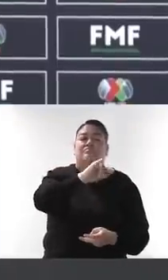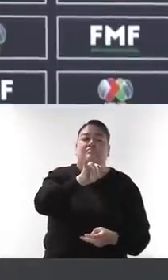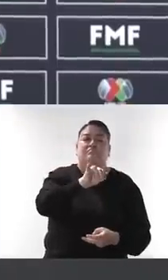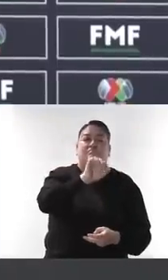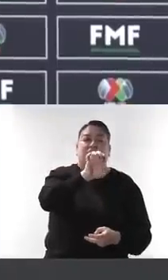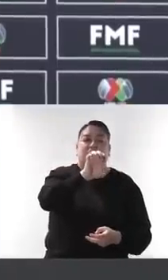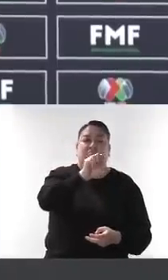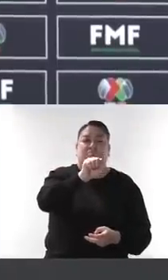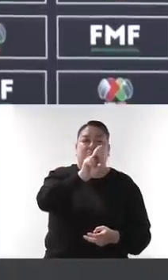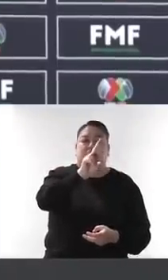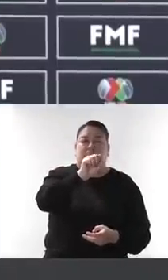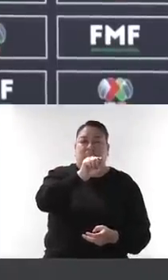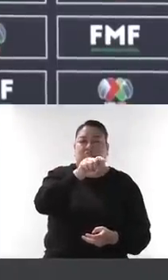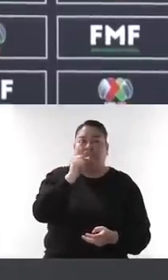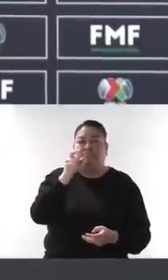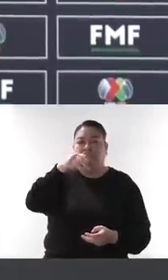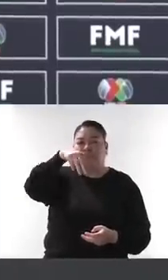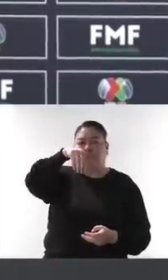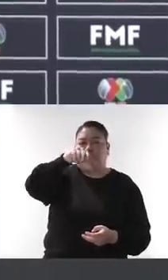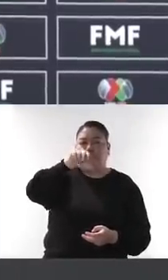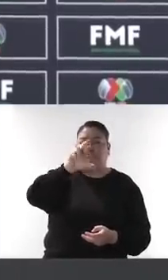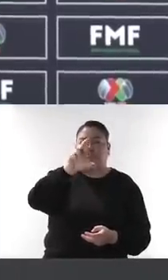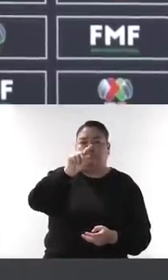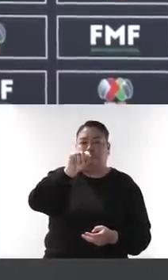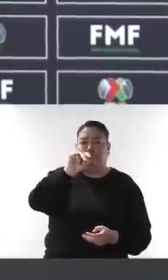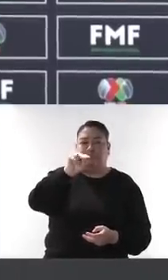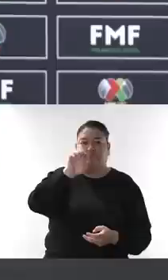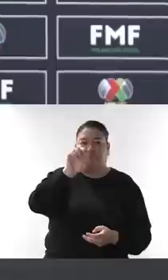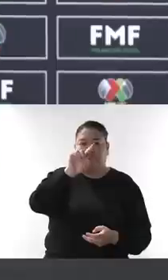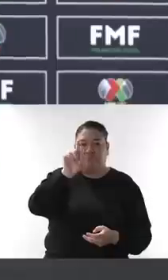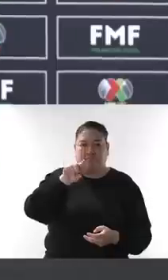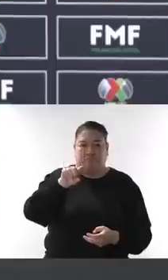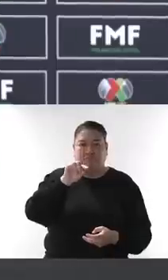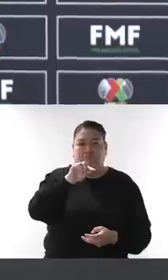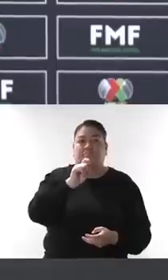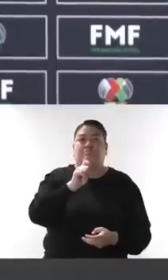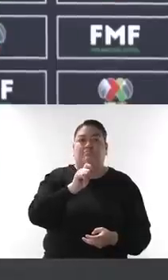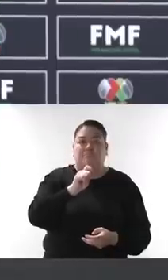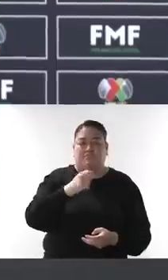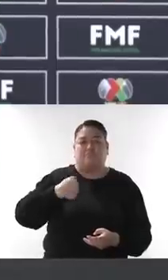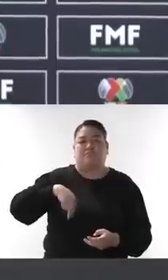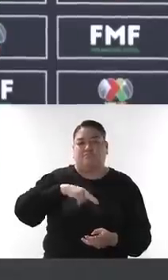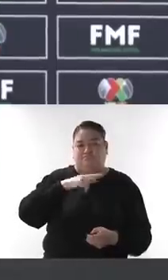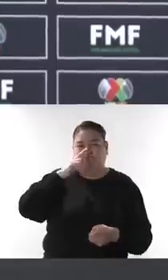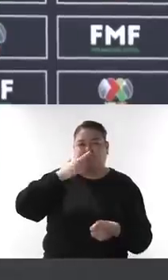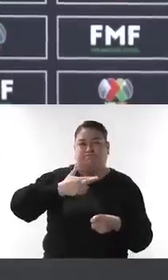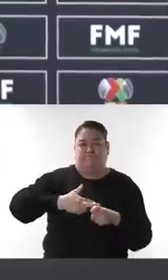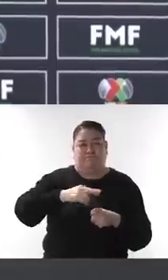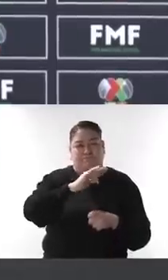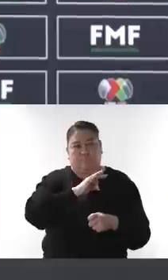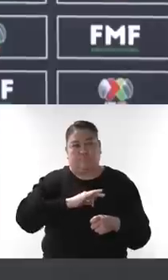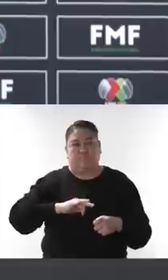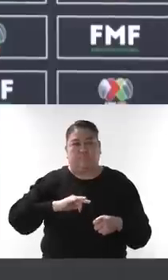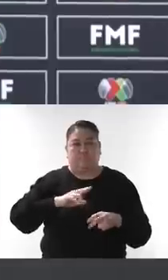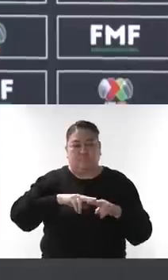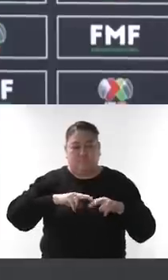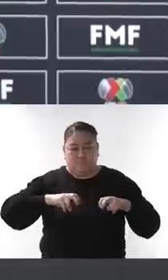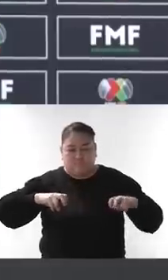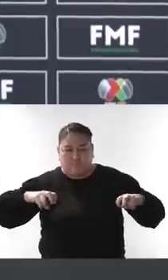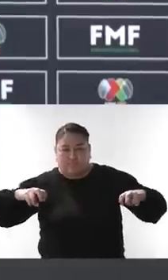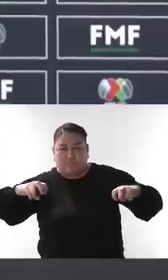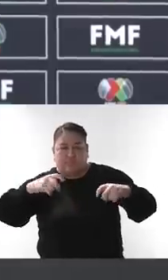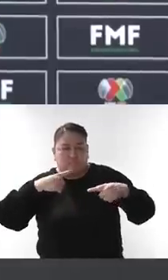esto lo hablo en tono personal, creo que teníamos esta gran oportunidad de sentarnos todos en una